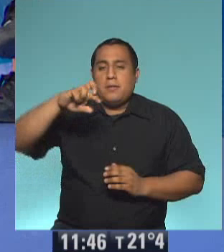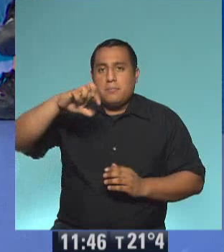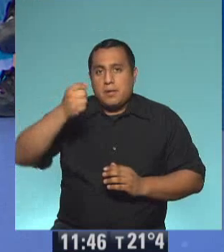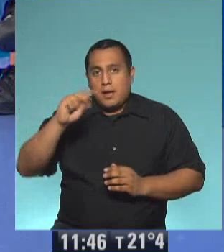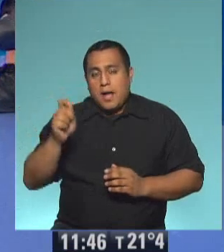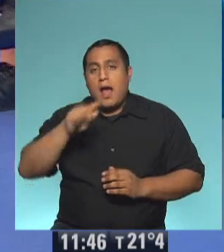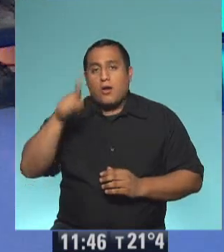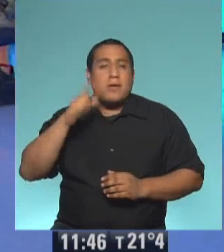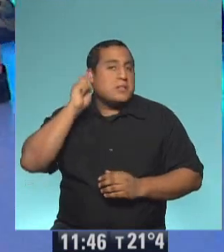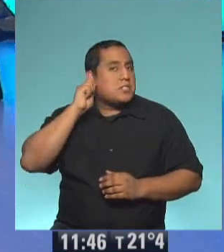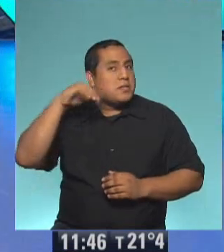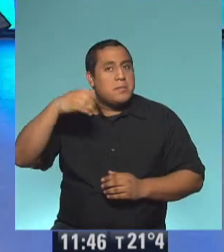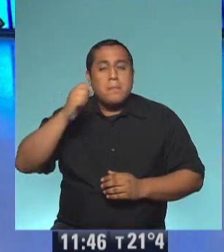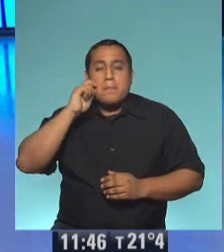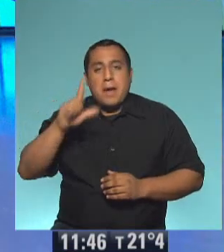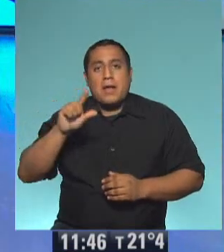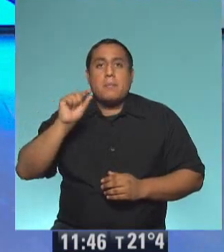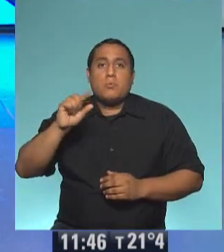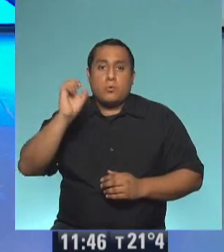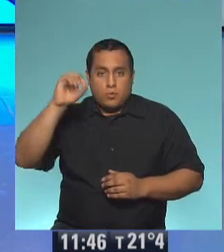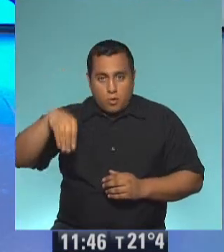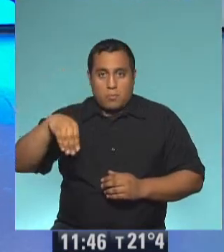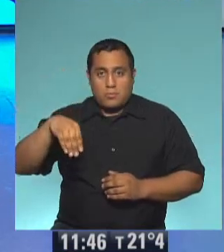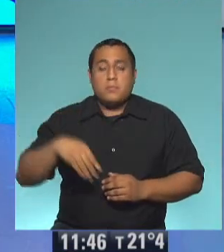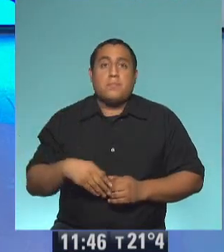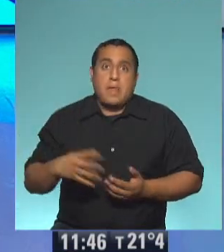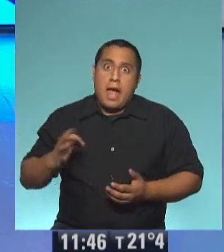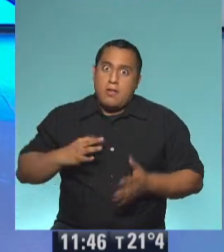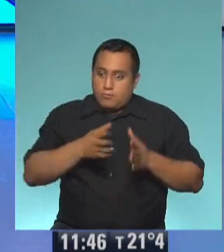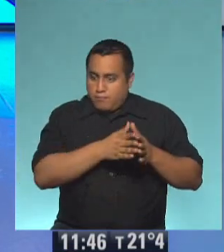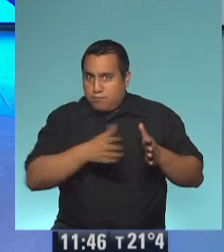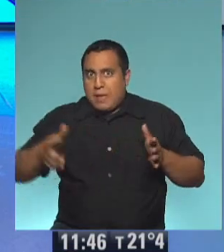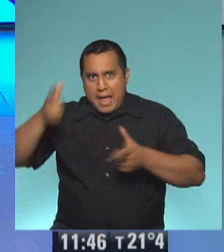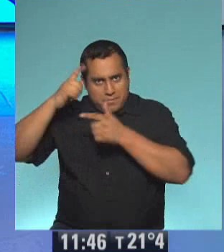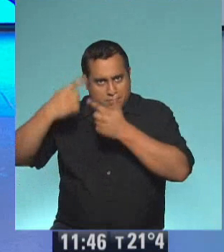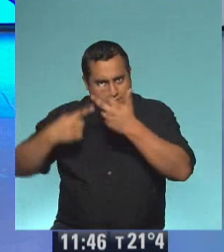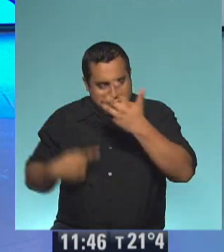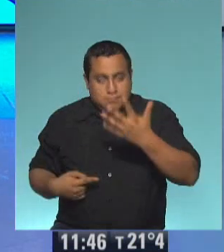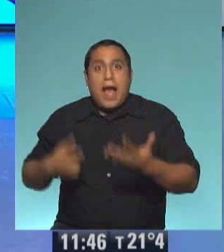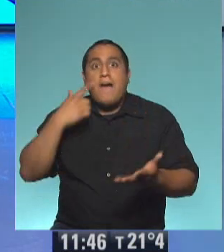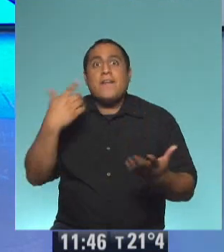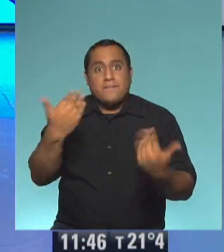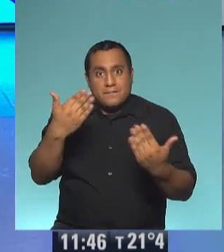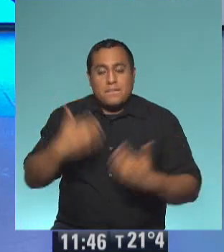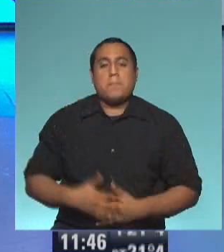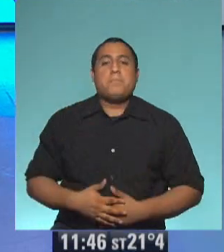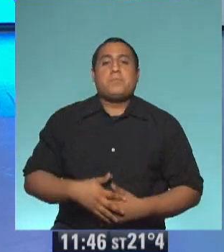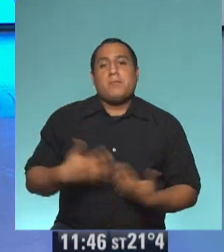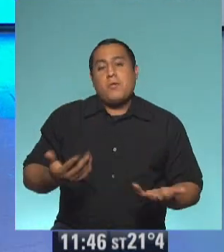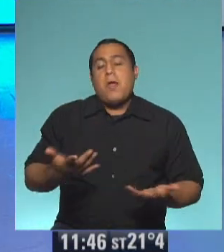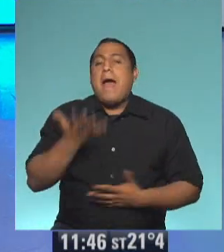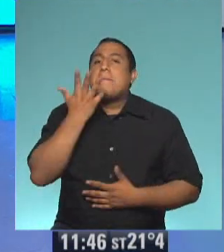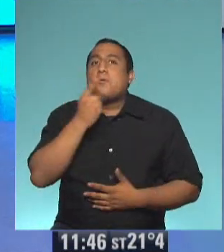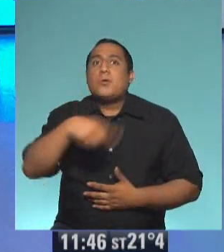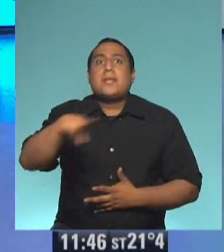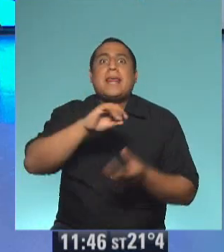canalpacapaca@gmail.com. Un año, muchas experiencias, queremos conocerlas. Muy bien, y dicho esto, que nos encantaría ver qué